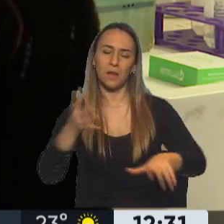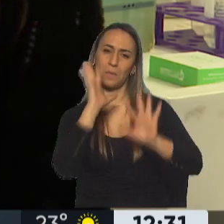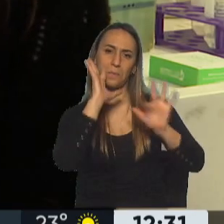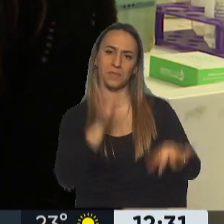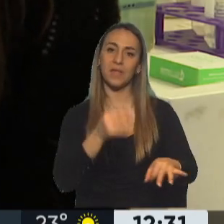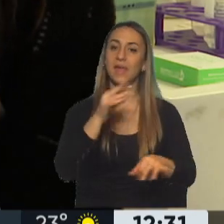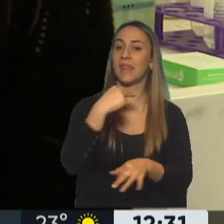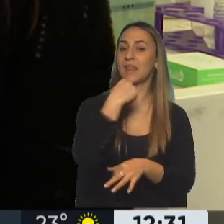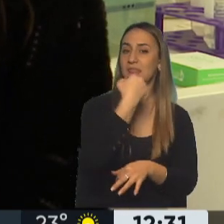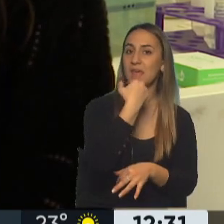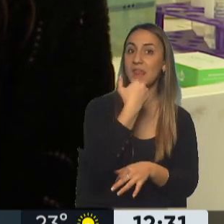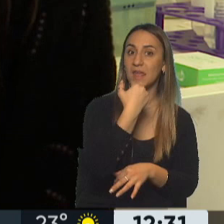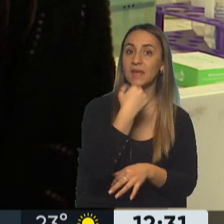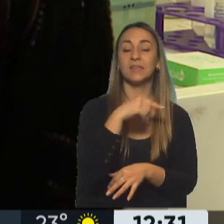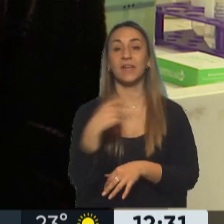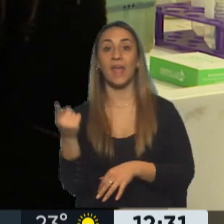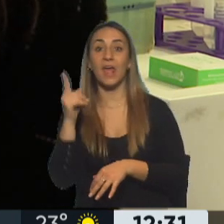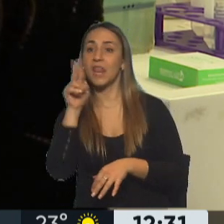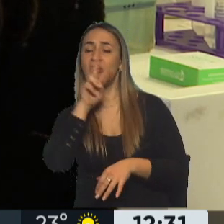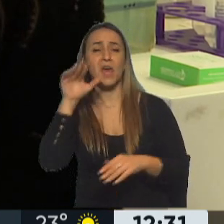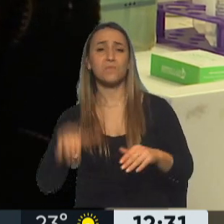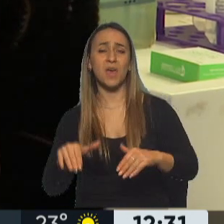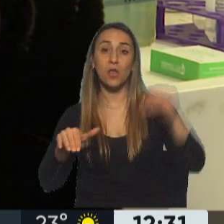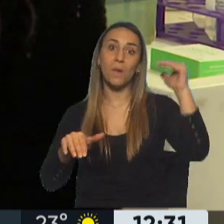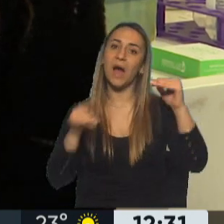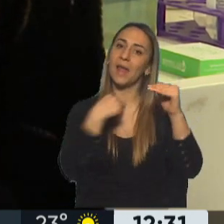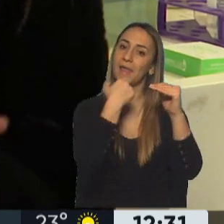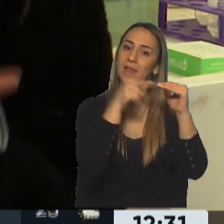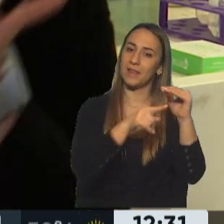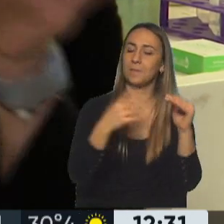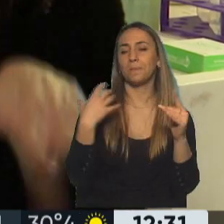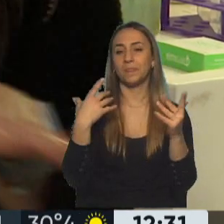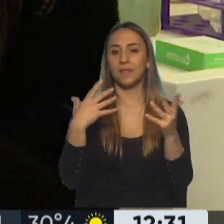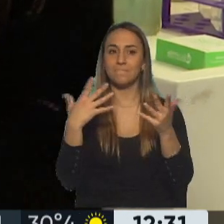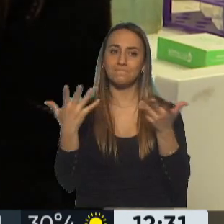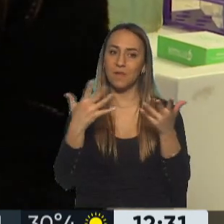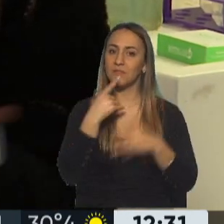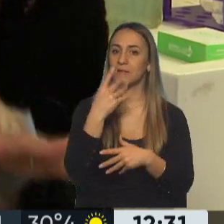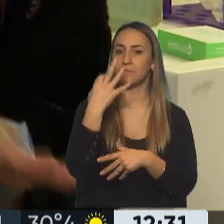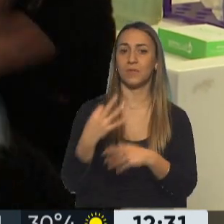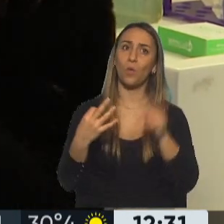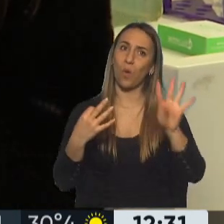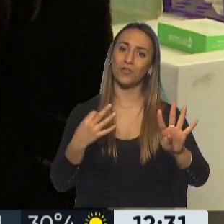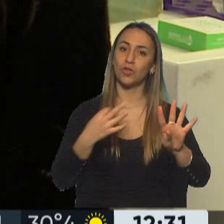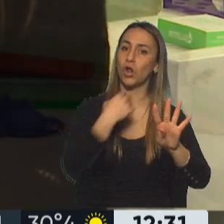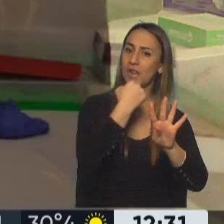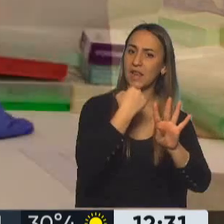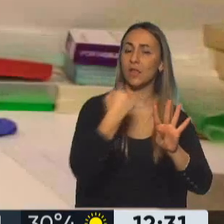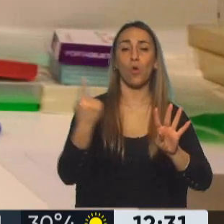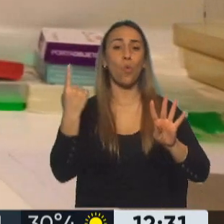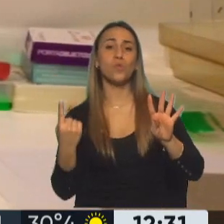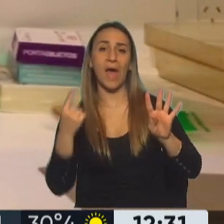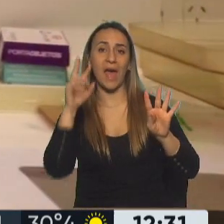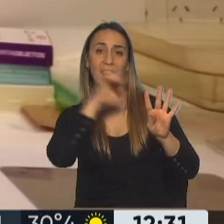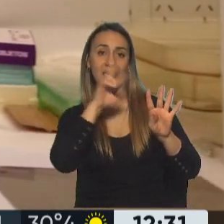autistas, depende de la publicación, pero en general se habla de una relación de 4 a 1, 4 nenes por cada nena